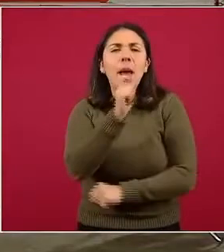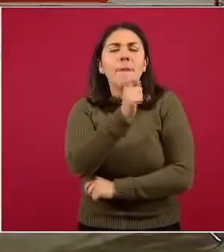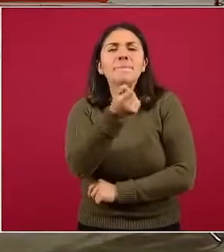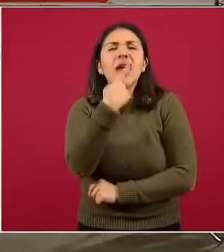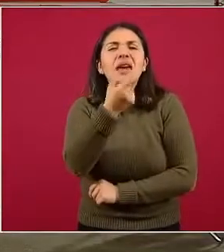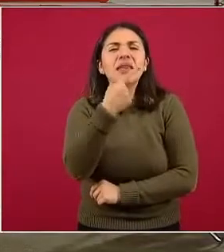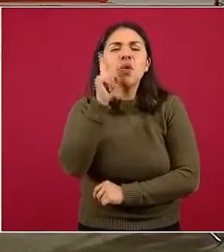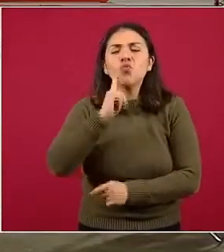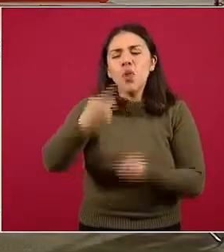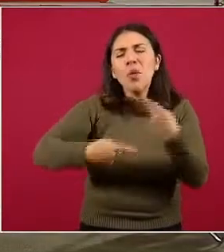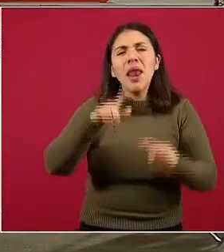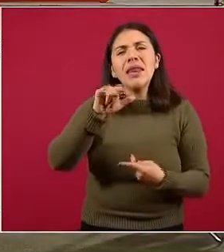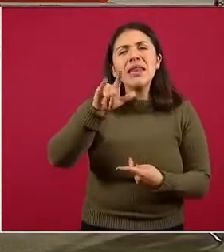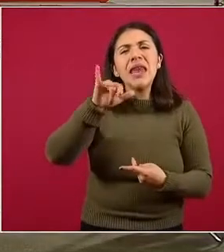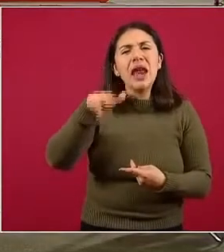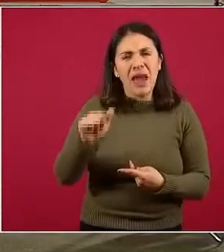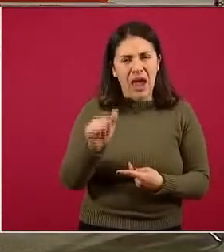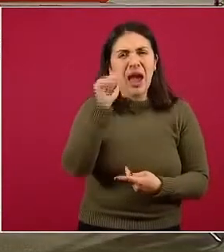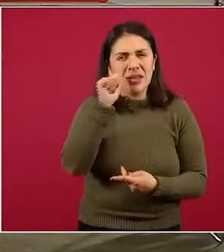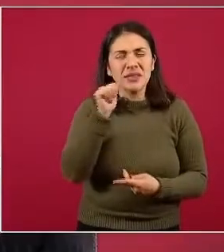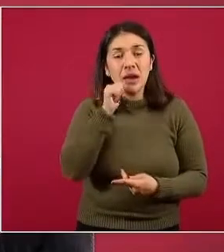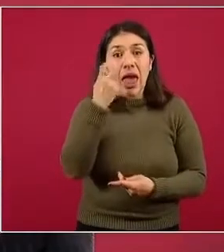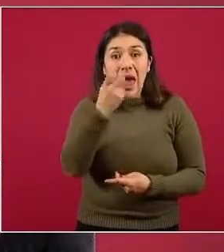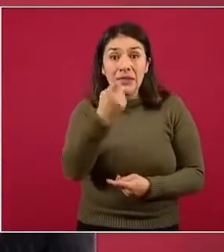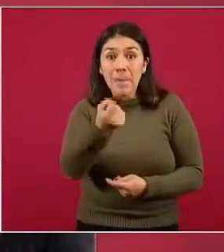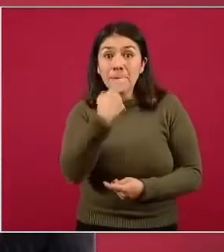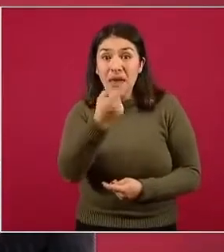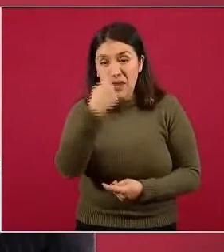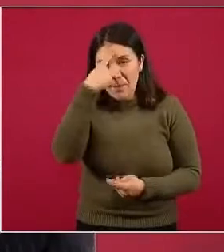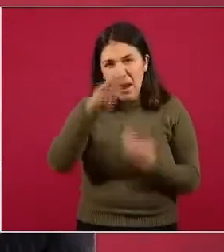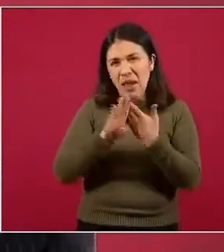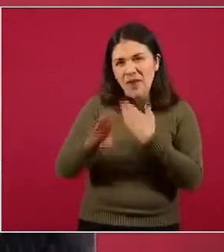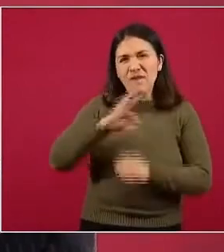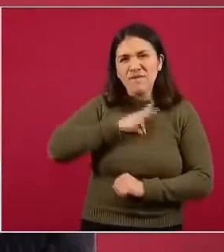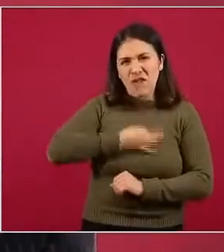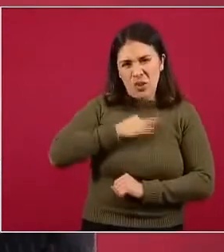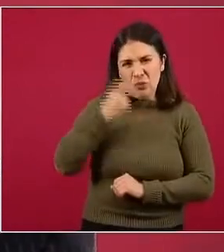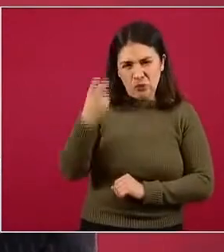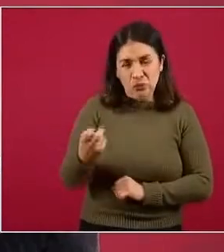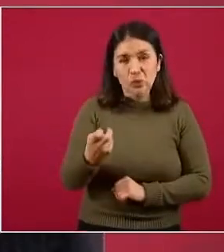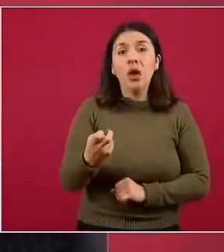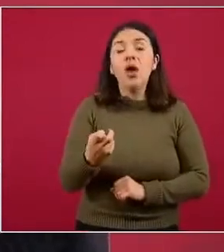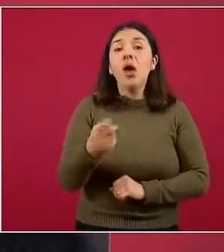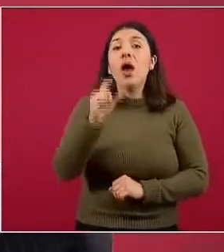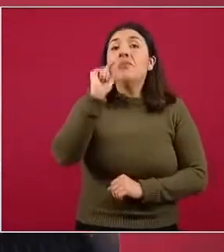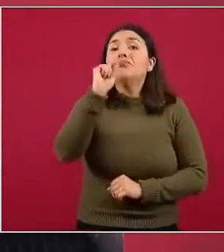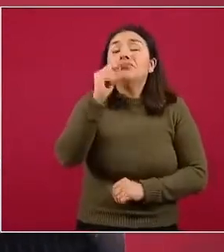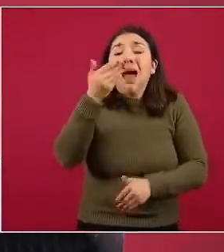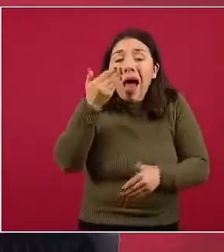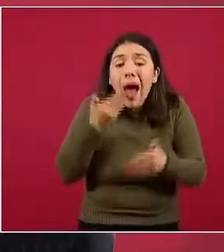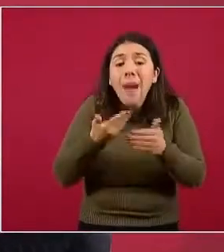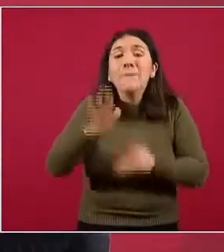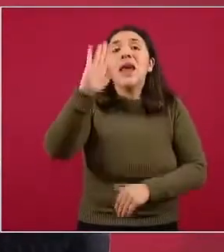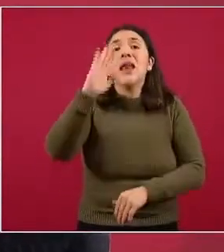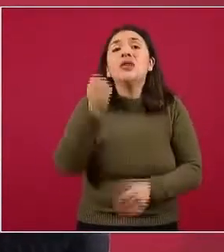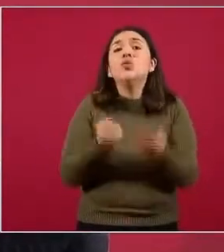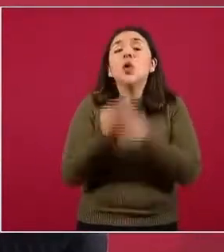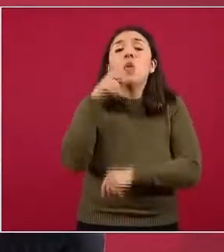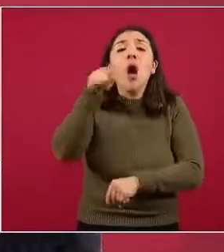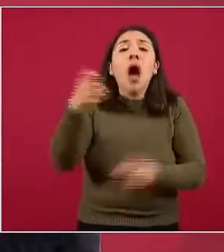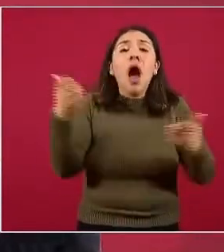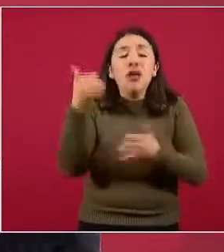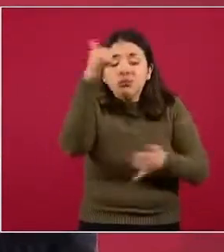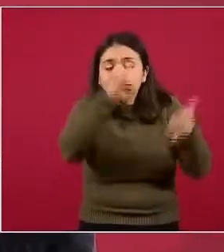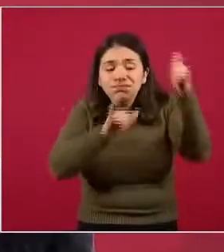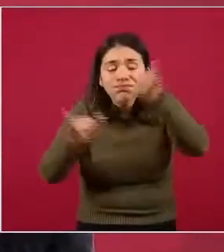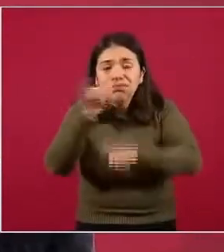de Pulso Saludable, este medicamento antiviral apenas está en una fase de